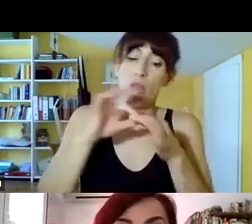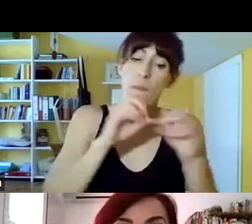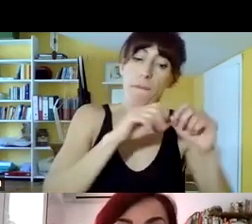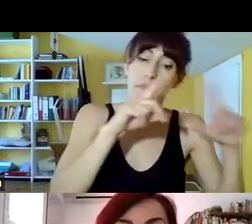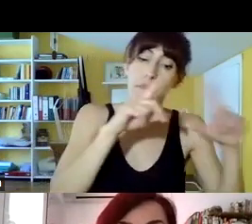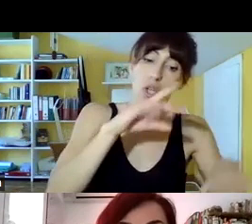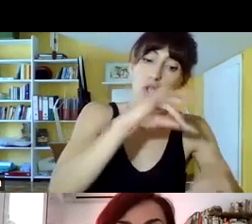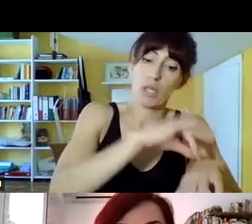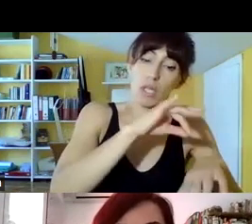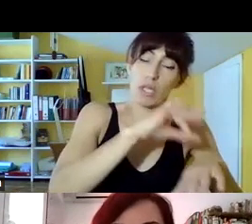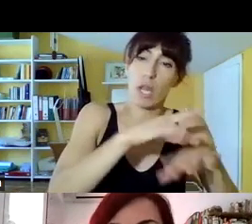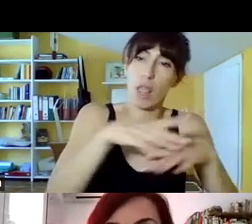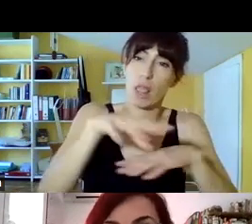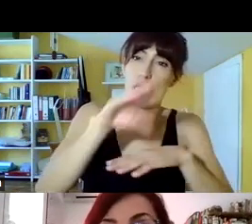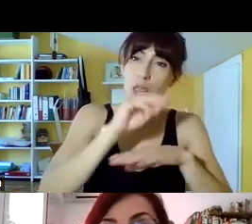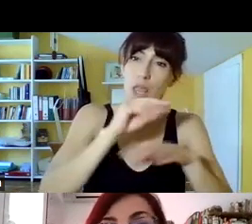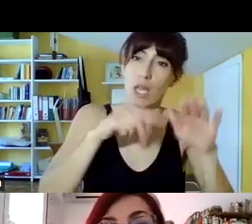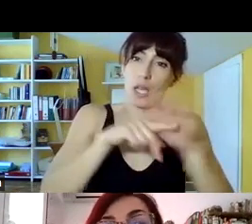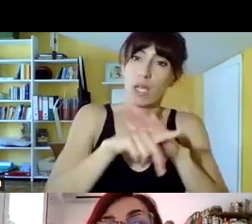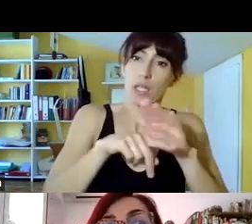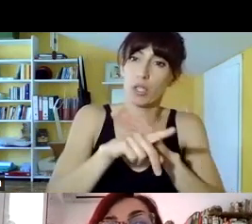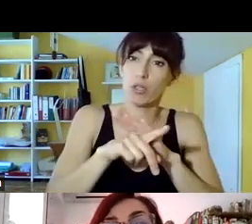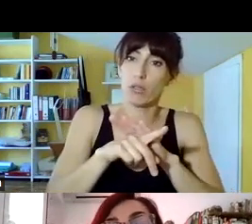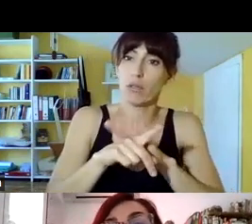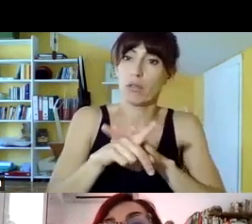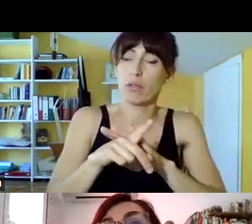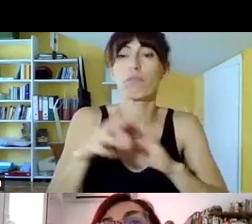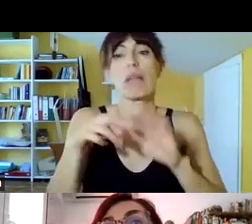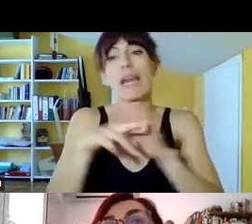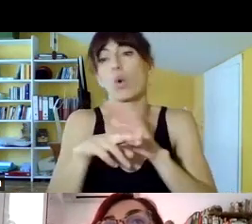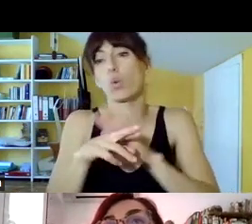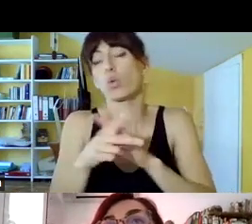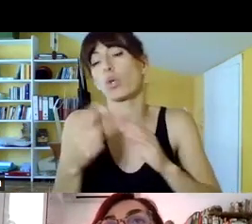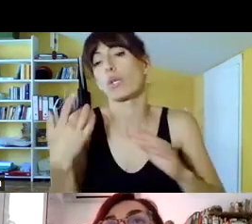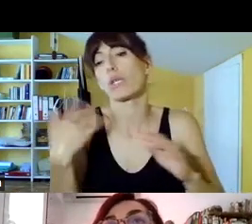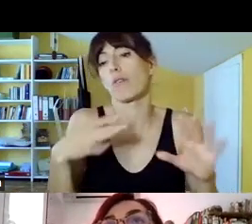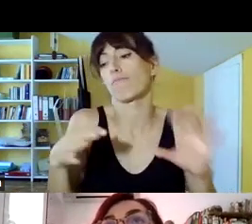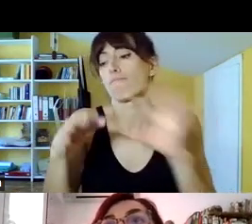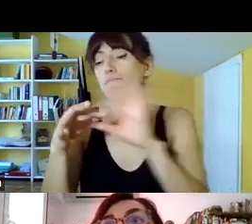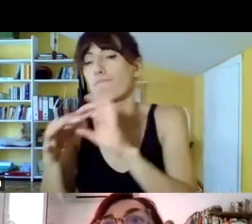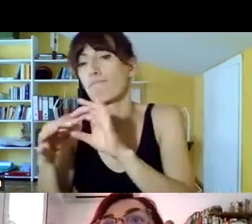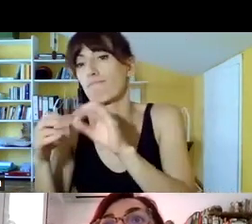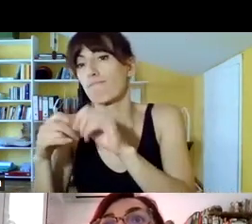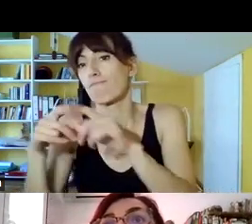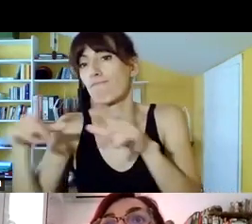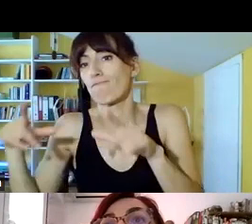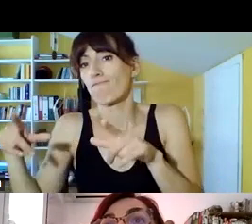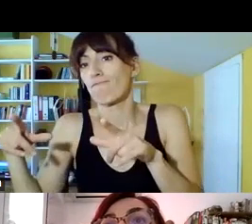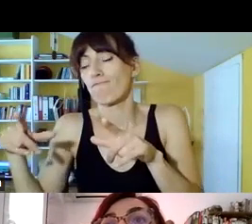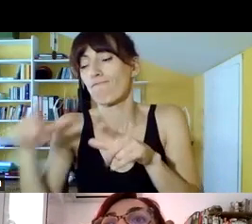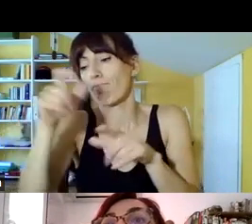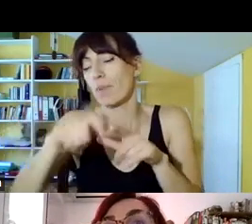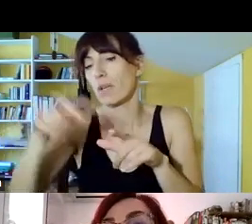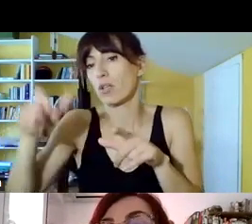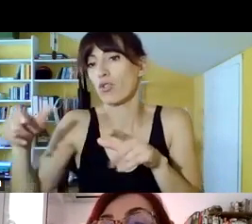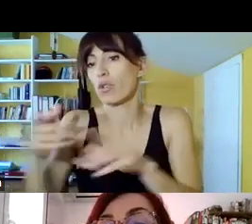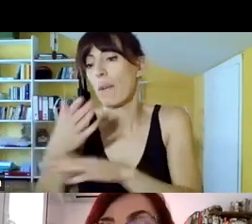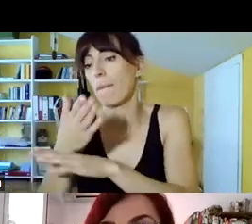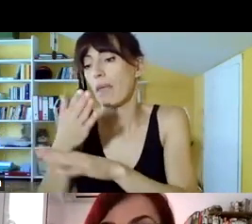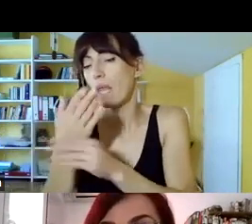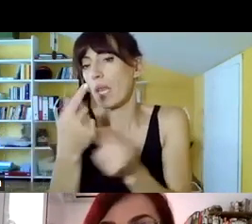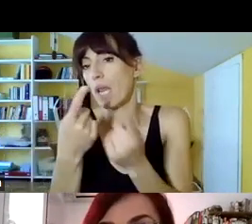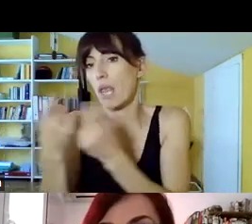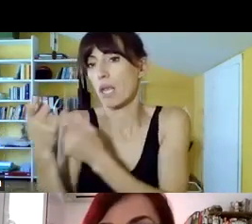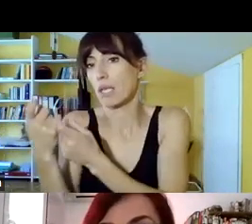de gestionar, con un marco de gestión de recursos, que con un marco de qué es lo que las personas piden y